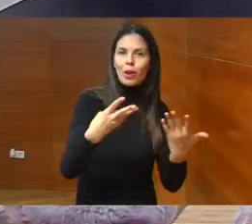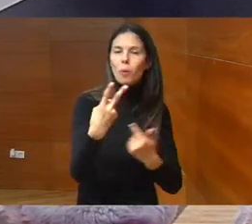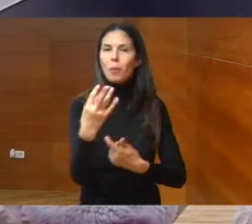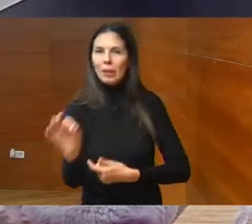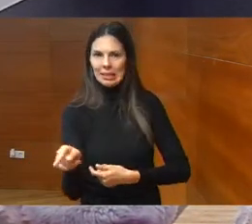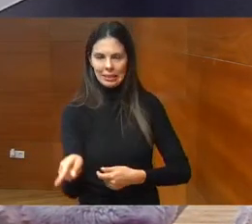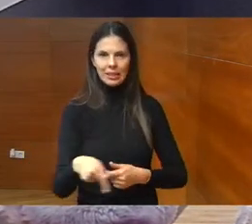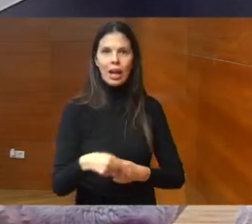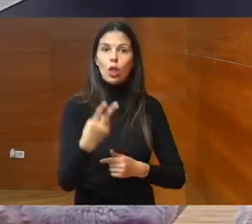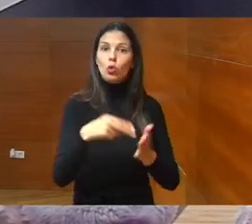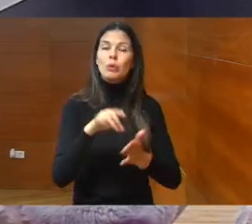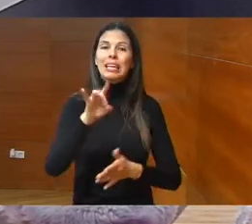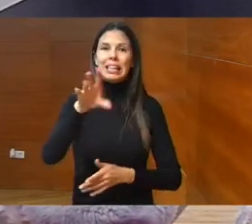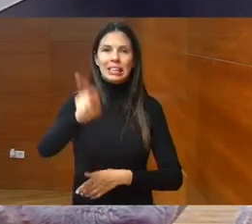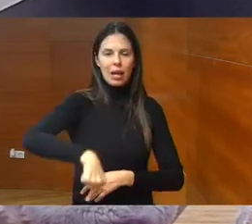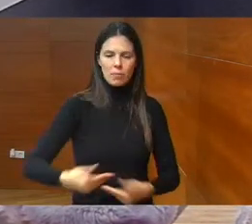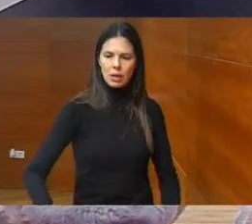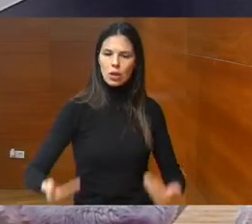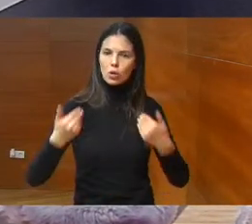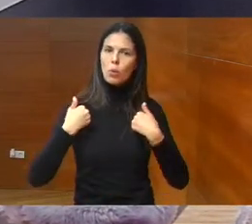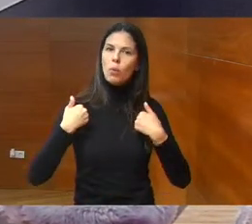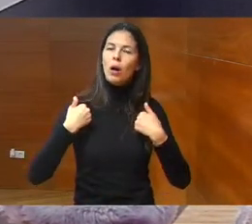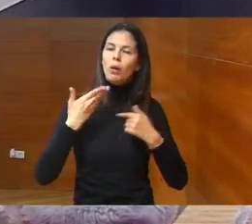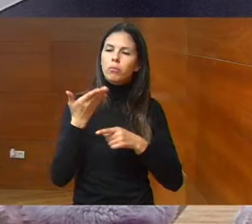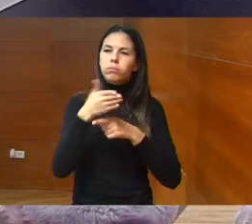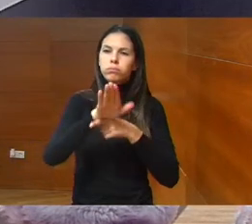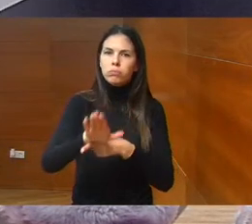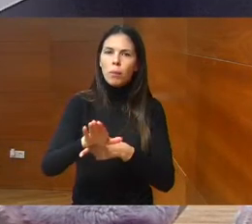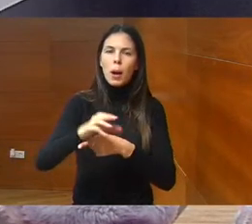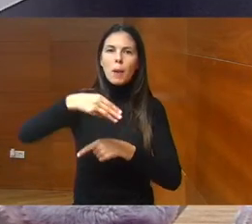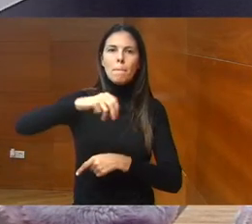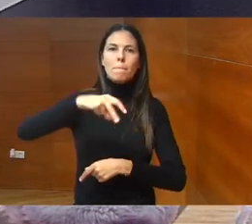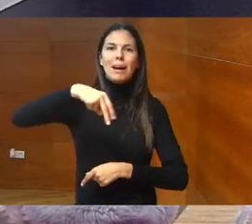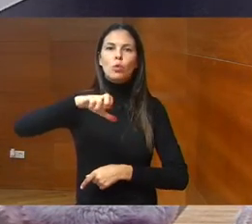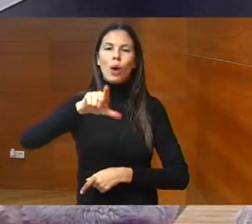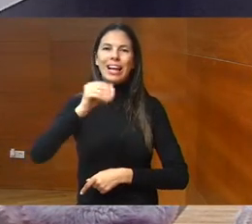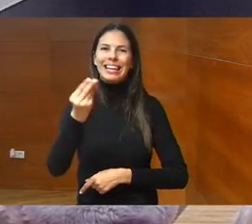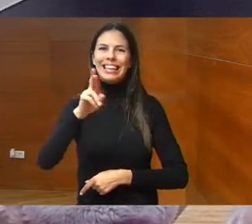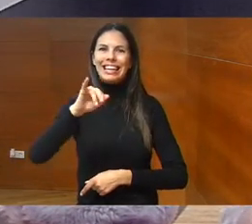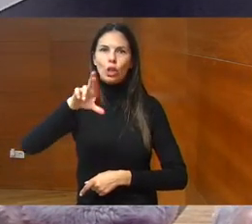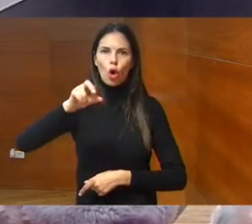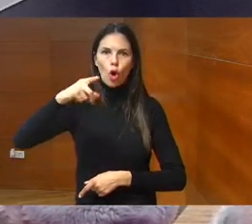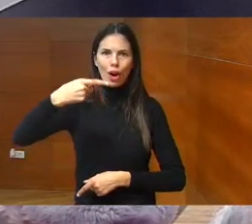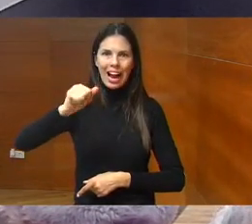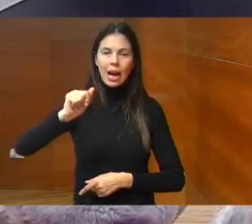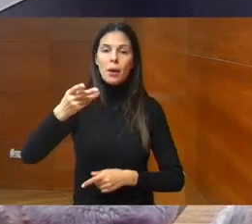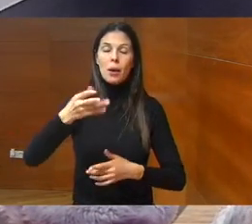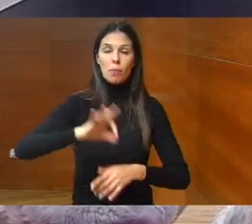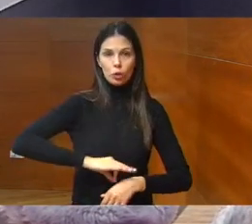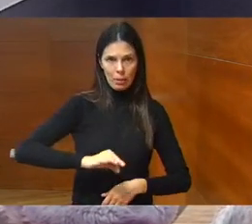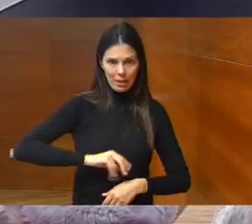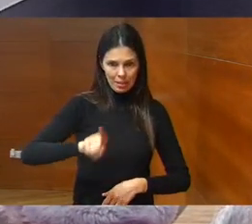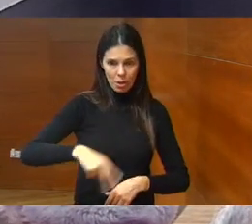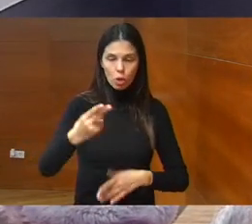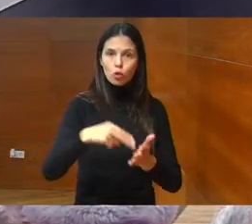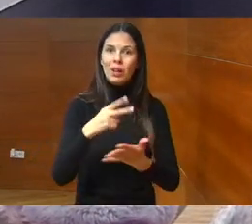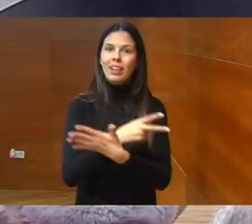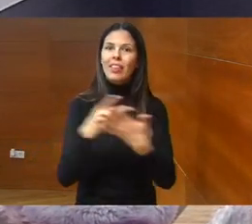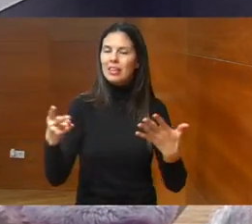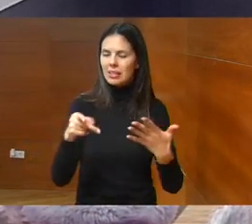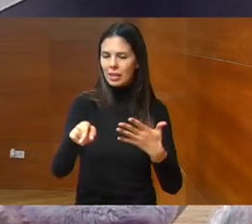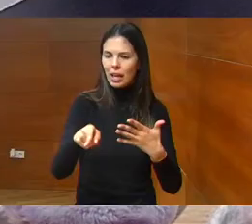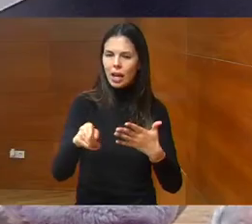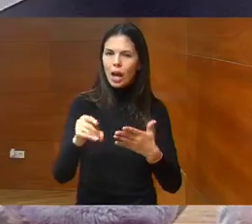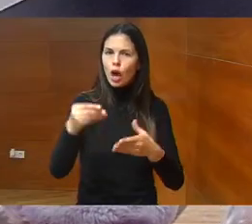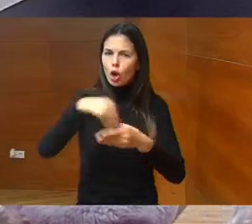2015 comisarioustra Manuel Quiroga no conservatorio Manuel Quiroga de pontevedra en 2000 dazasette seleccionó aguas